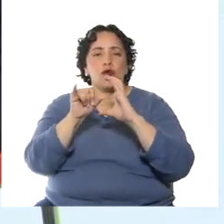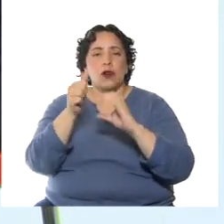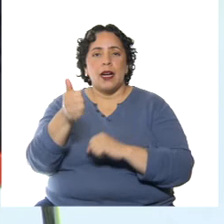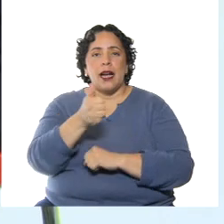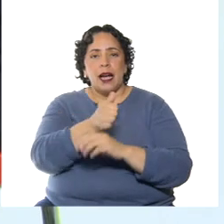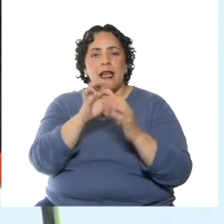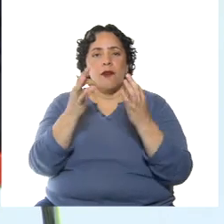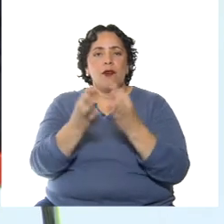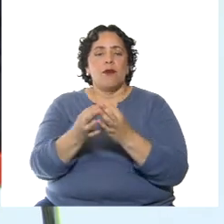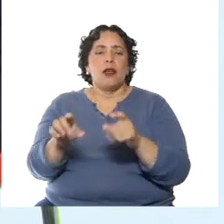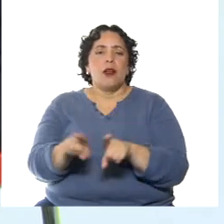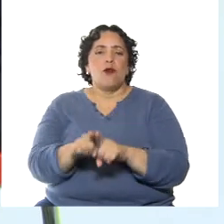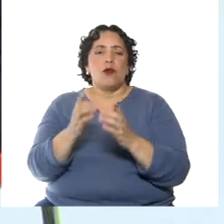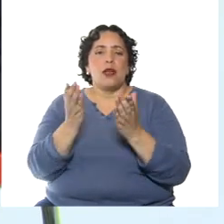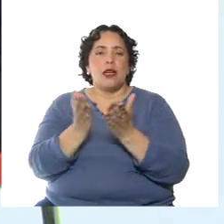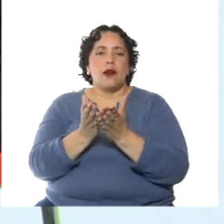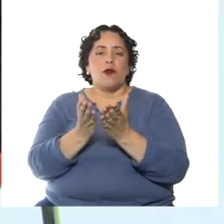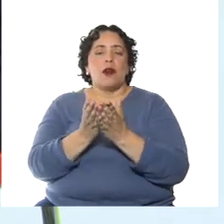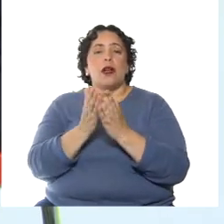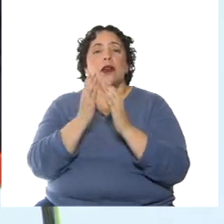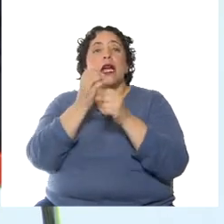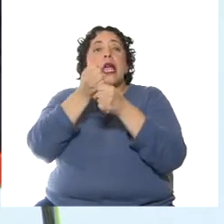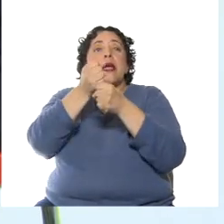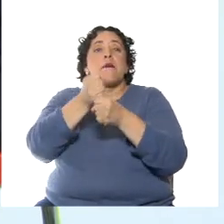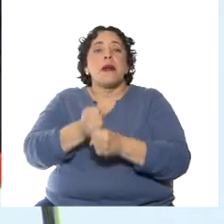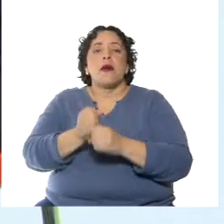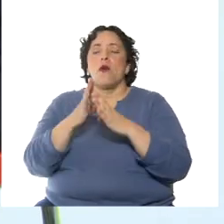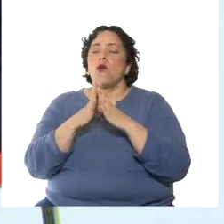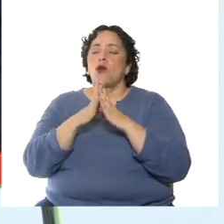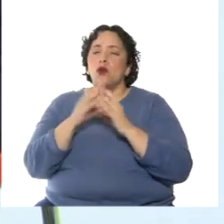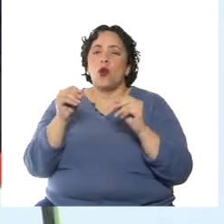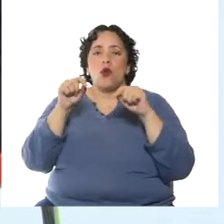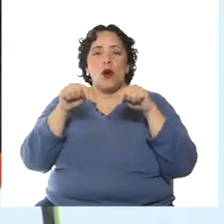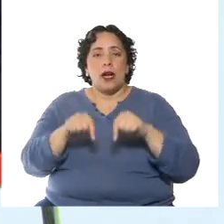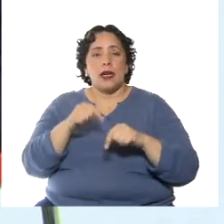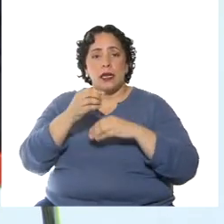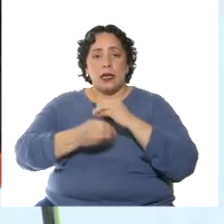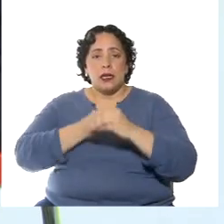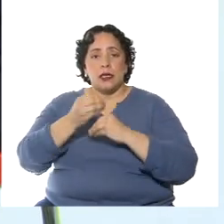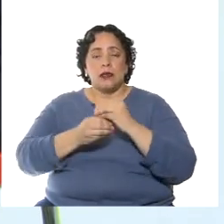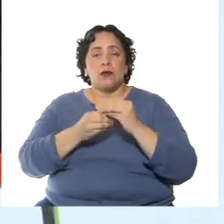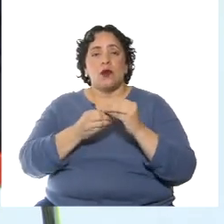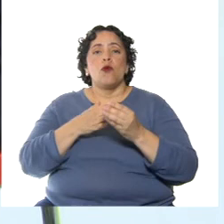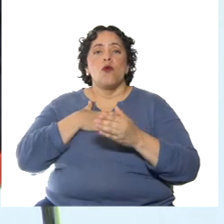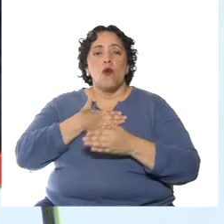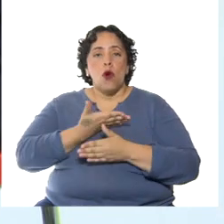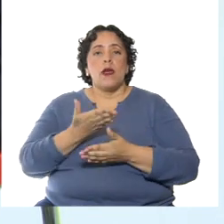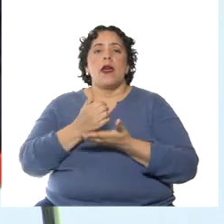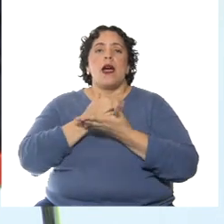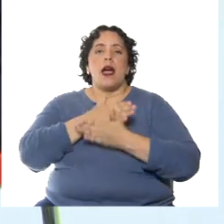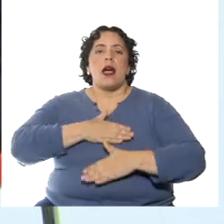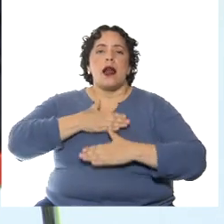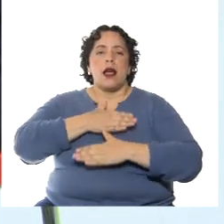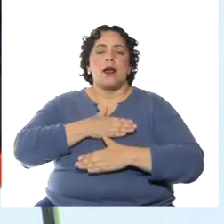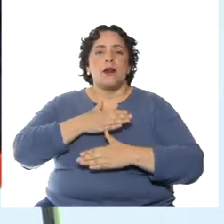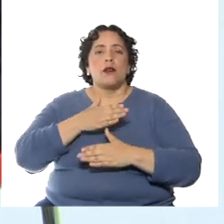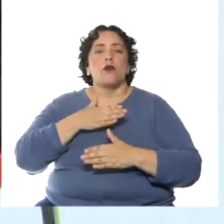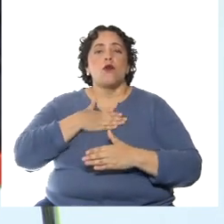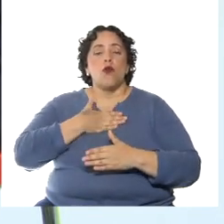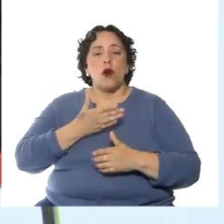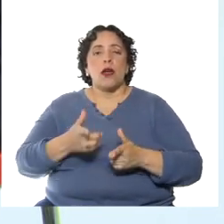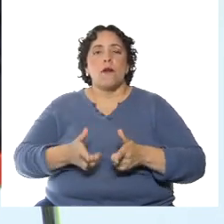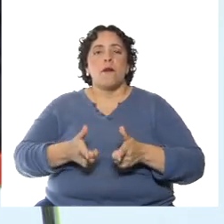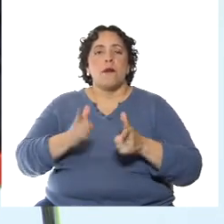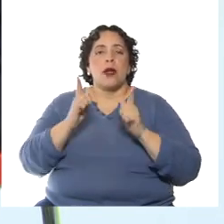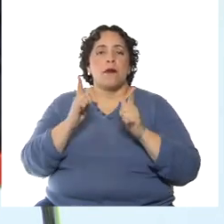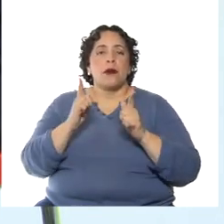Cada Familia una Escuela. Esperamos que todo lo que aquí hicimos haya sido de su agrado, les haya